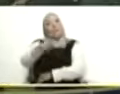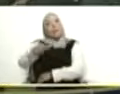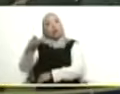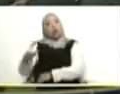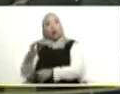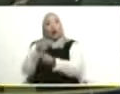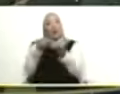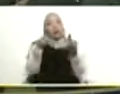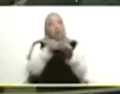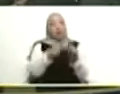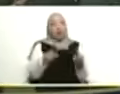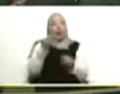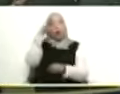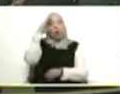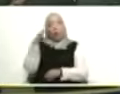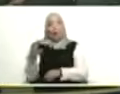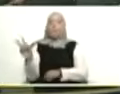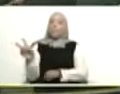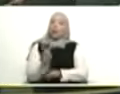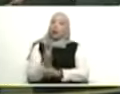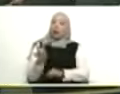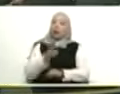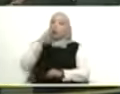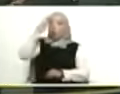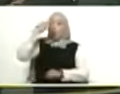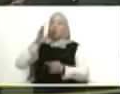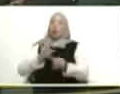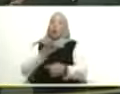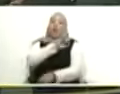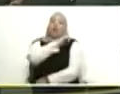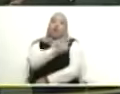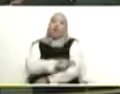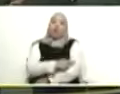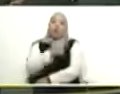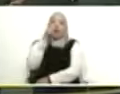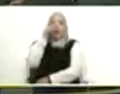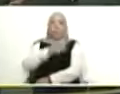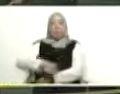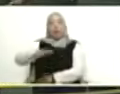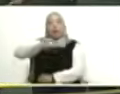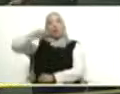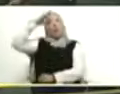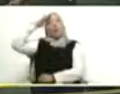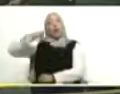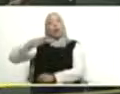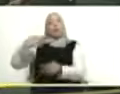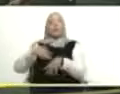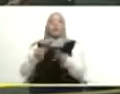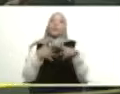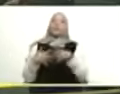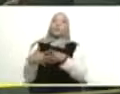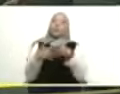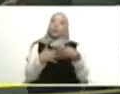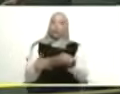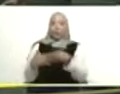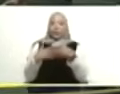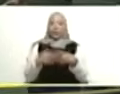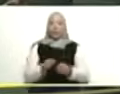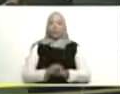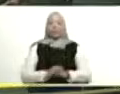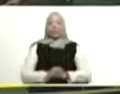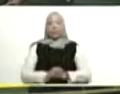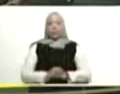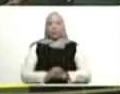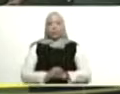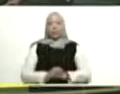sentido. Oficial venezolano al mando de su Fuerza Armada, no los oficiales gringos de la misión militar norteamericana.